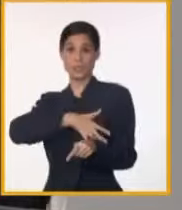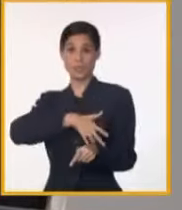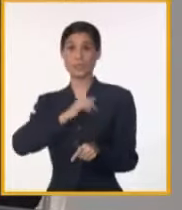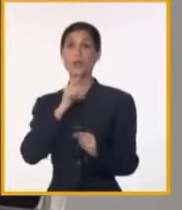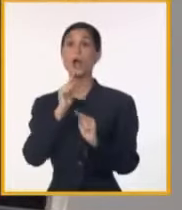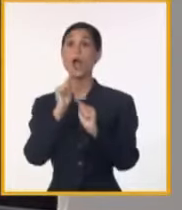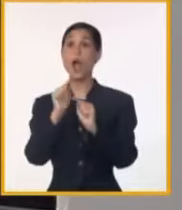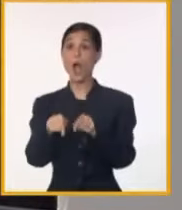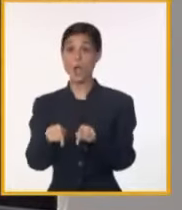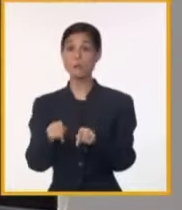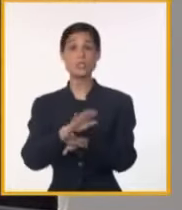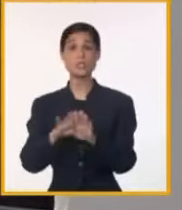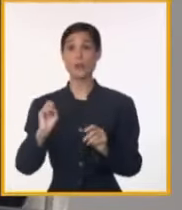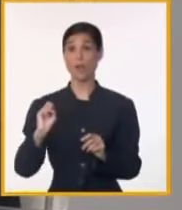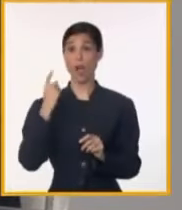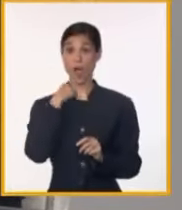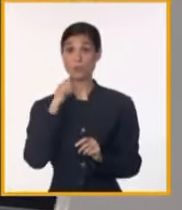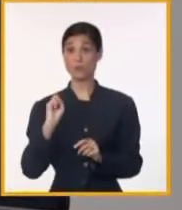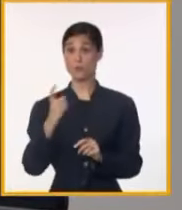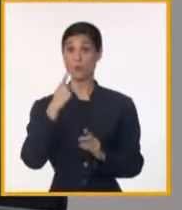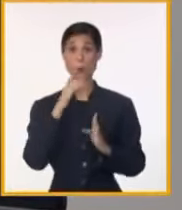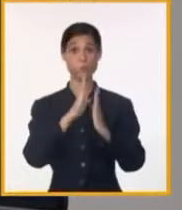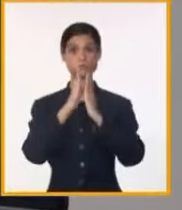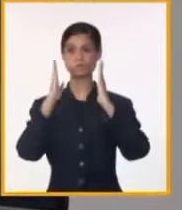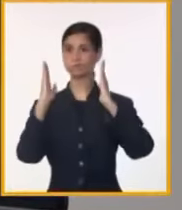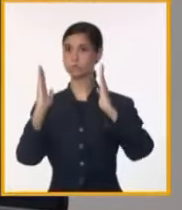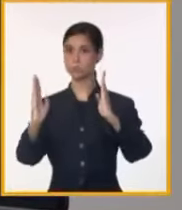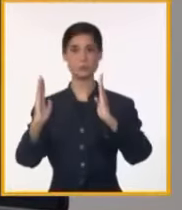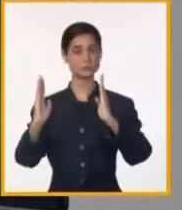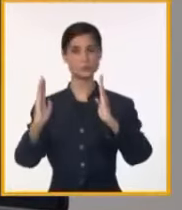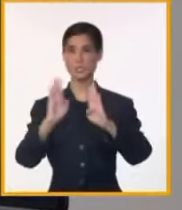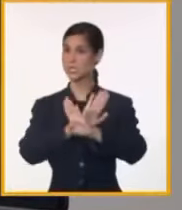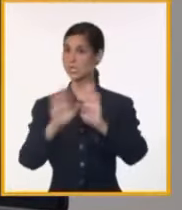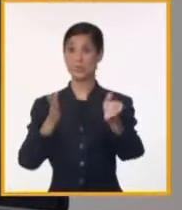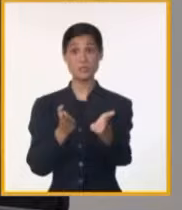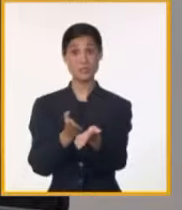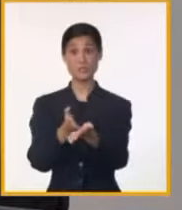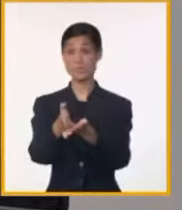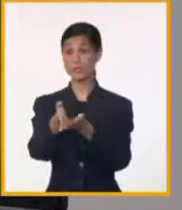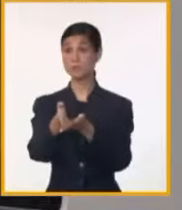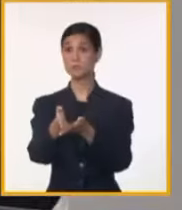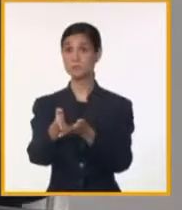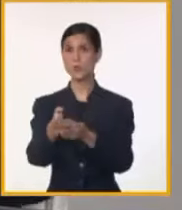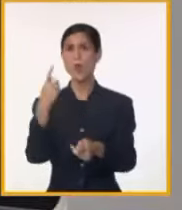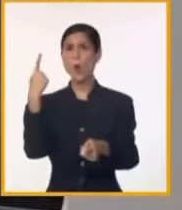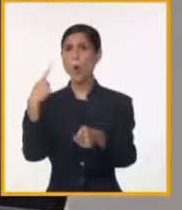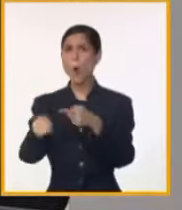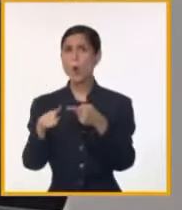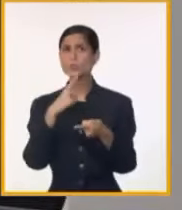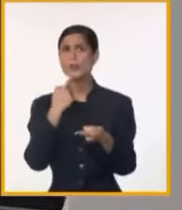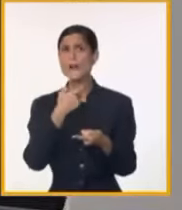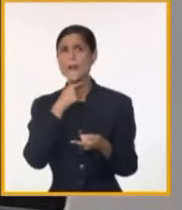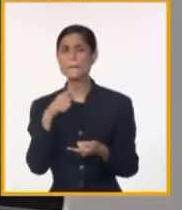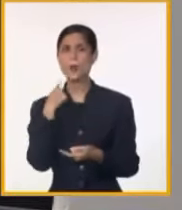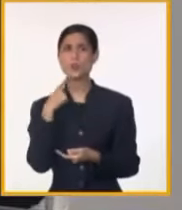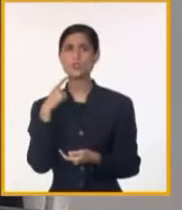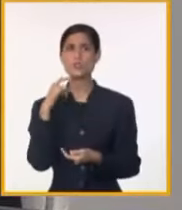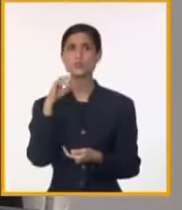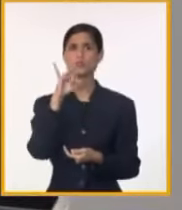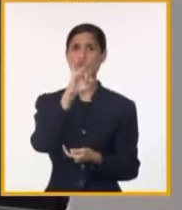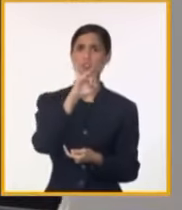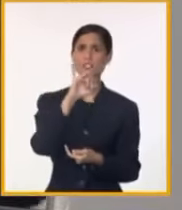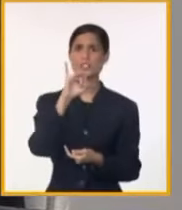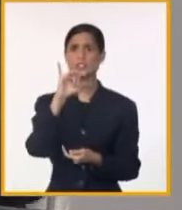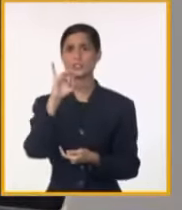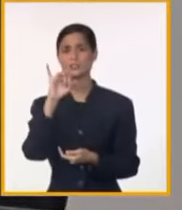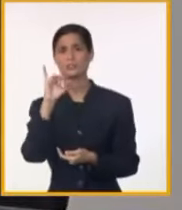Durante un año no hay otra guerra árabe israelí que hay durado tanto tiempo la de 67 duró 6 días y